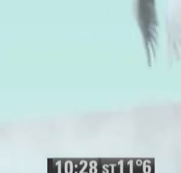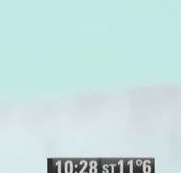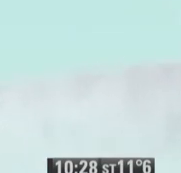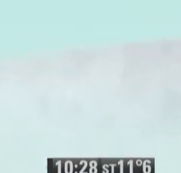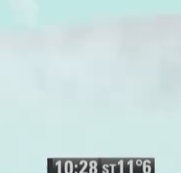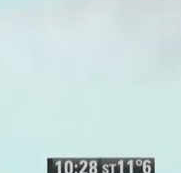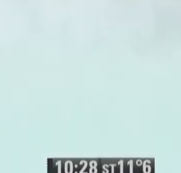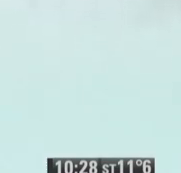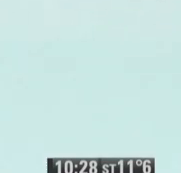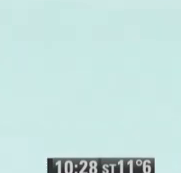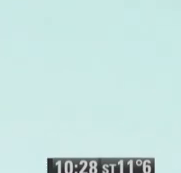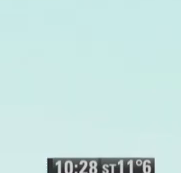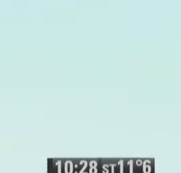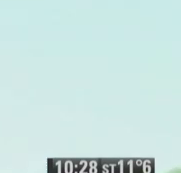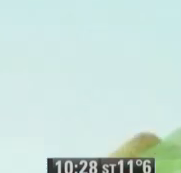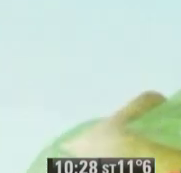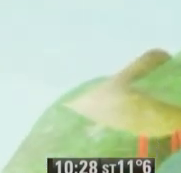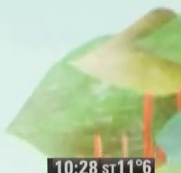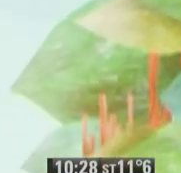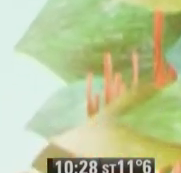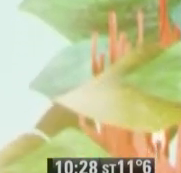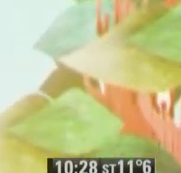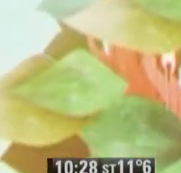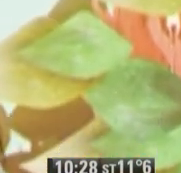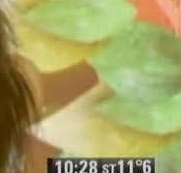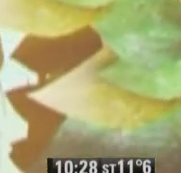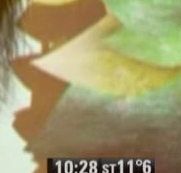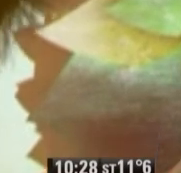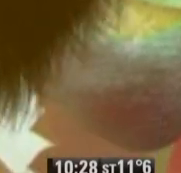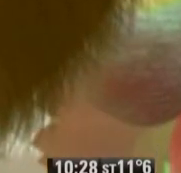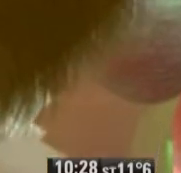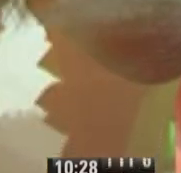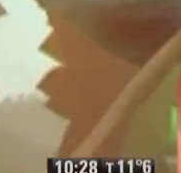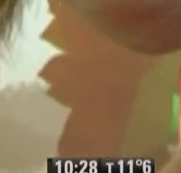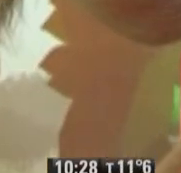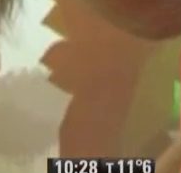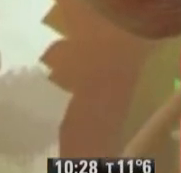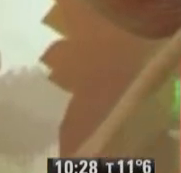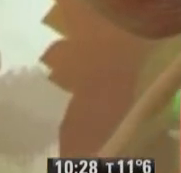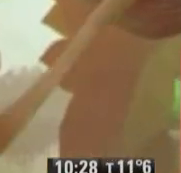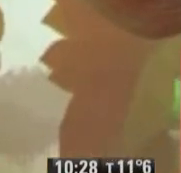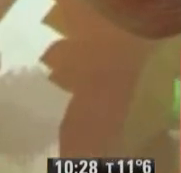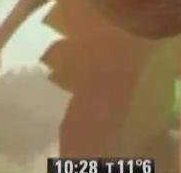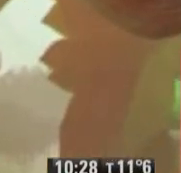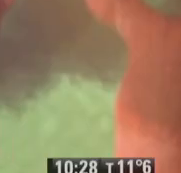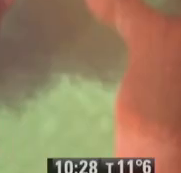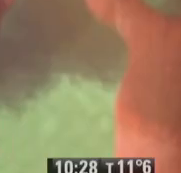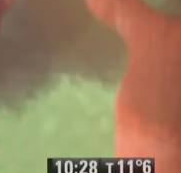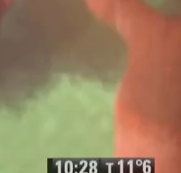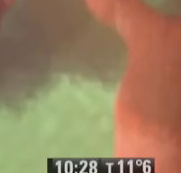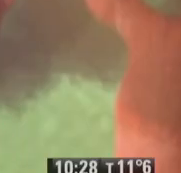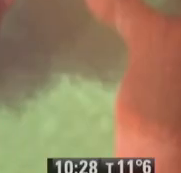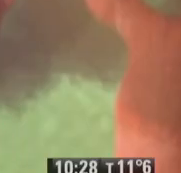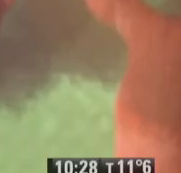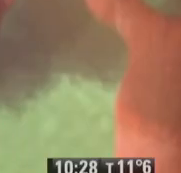tamanduá, comenzaron a bailar por primera vez. Tum, tucu, tum, tum, tum, tum, tum para acá, tum para allá, tucu, tum, tucu, tum, tucu, tum,